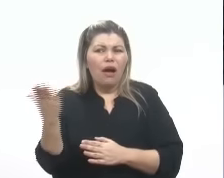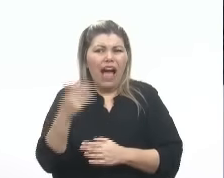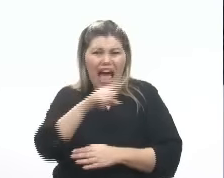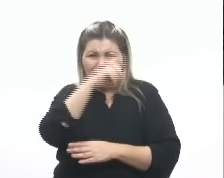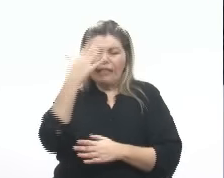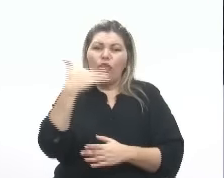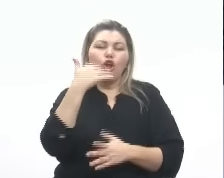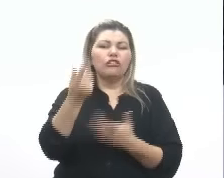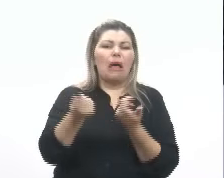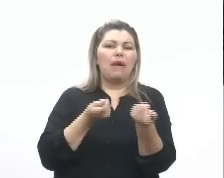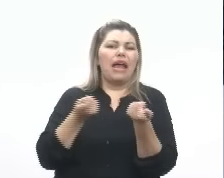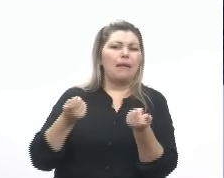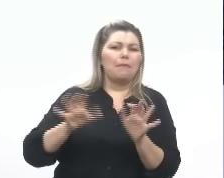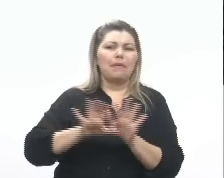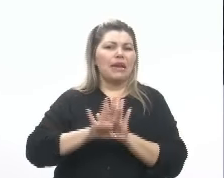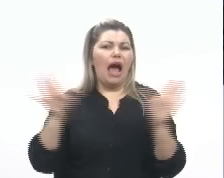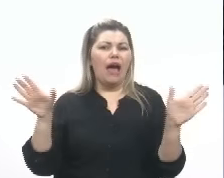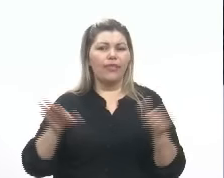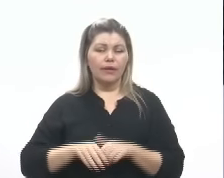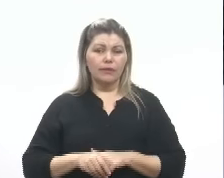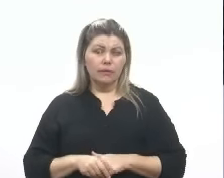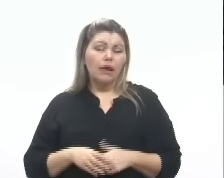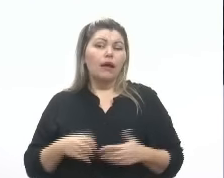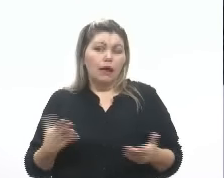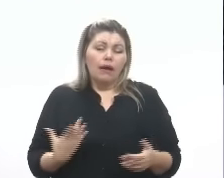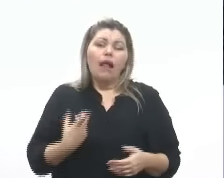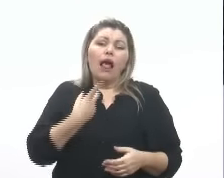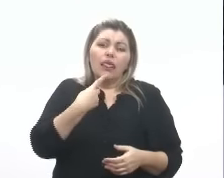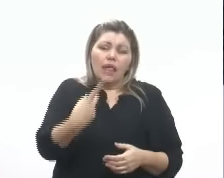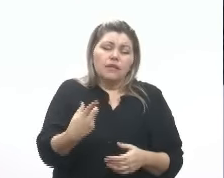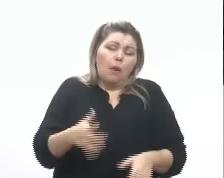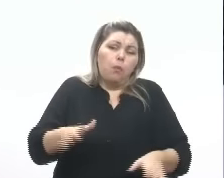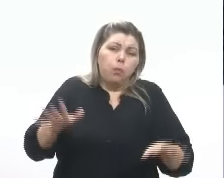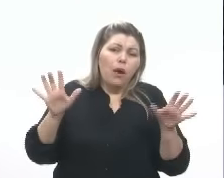nada. Y entonces decimos, bueno,